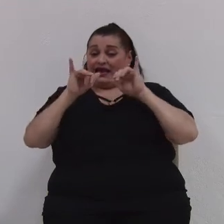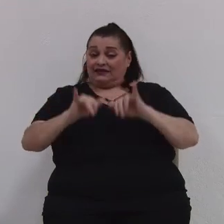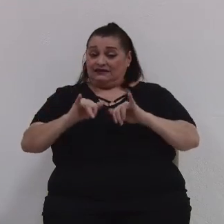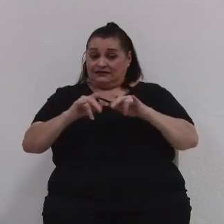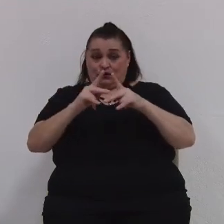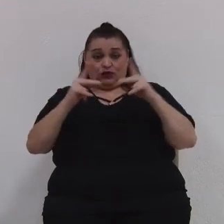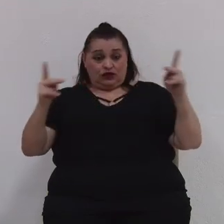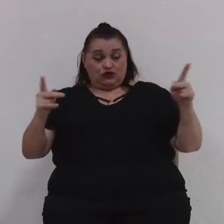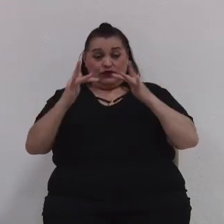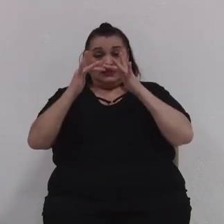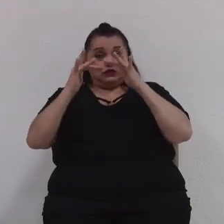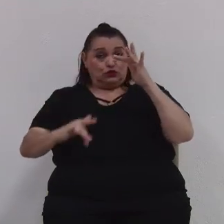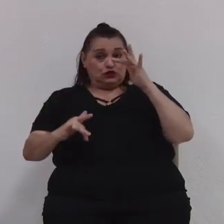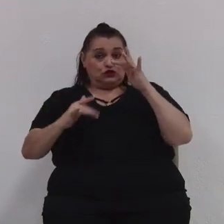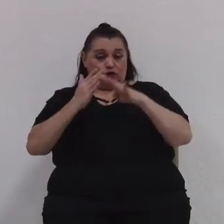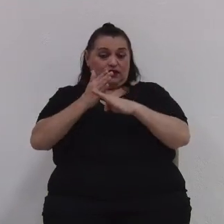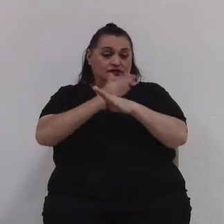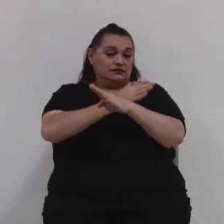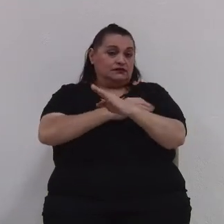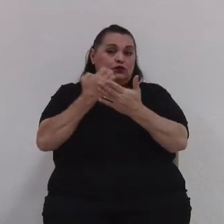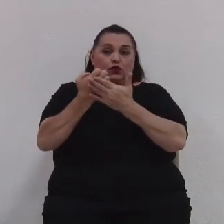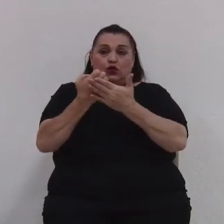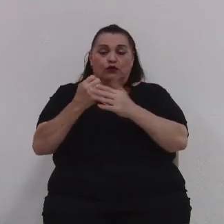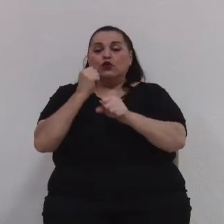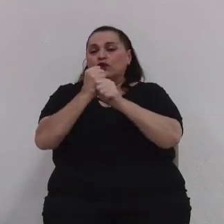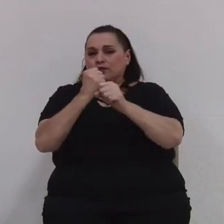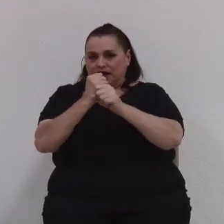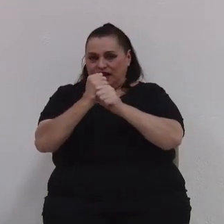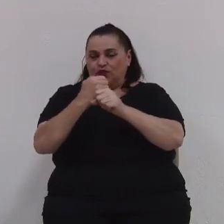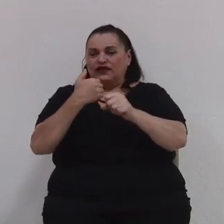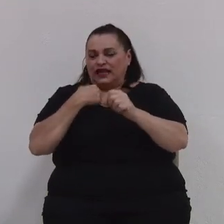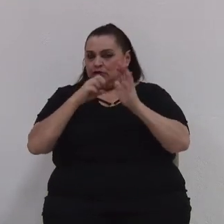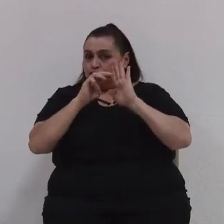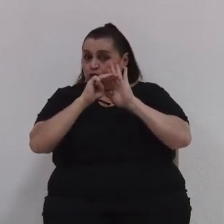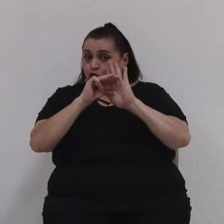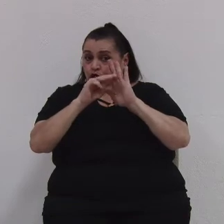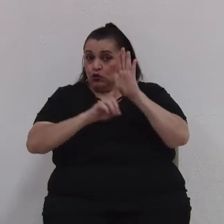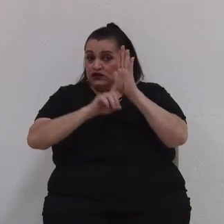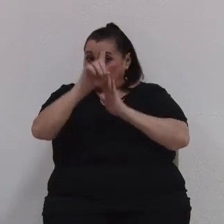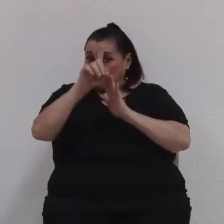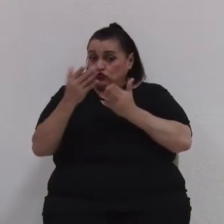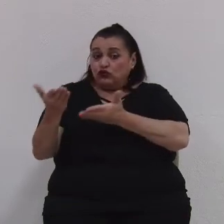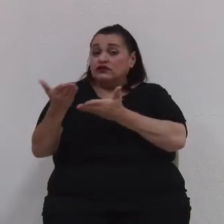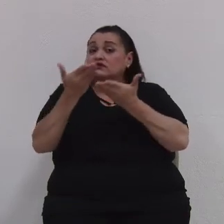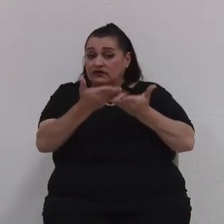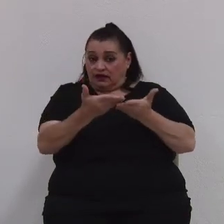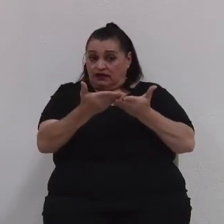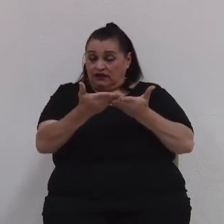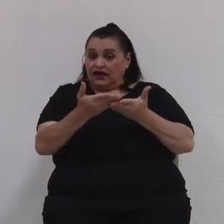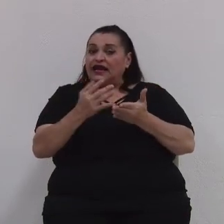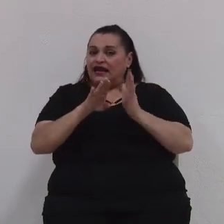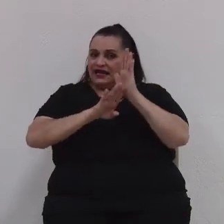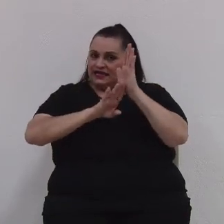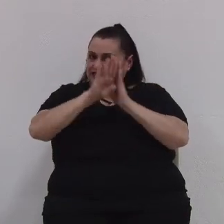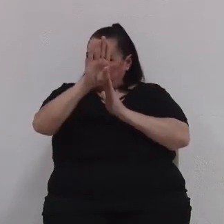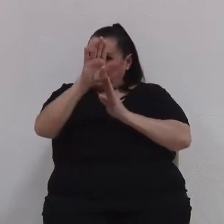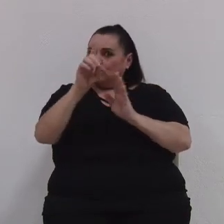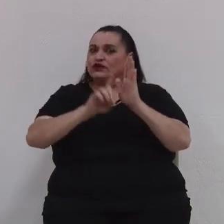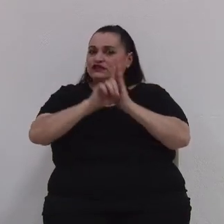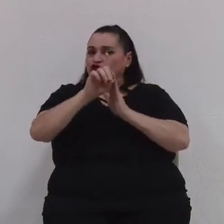desconexión entre crecimiento económico y empleo. Tenemos un modelo de desarrollo que genera crecimiento económico con poco